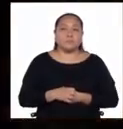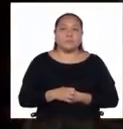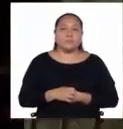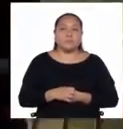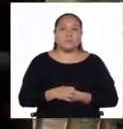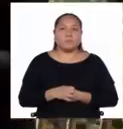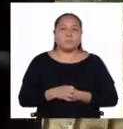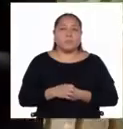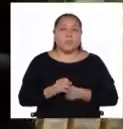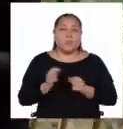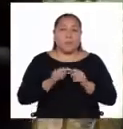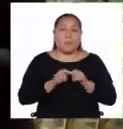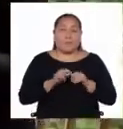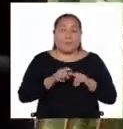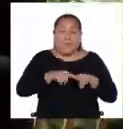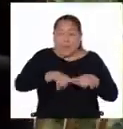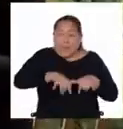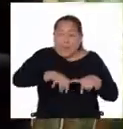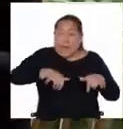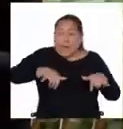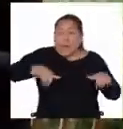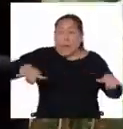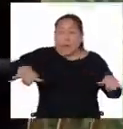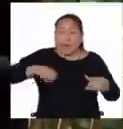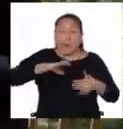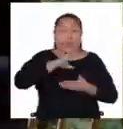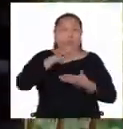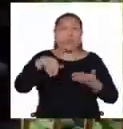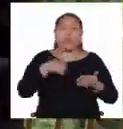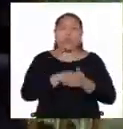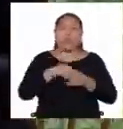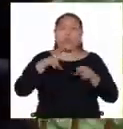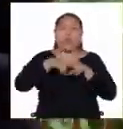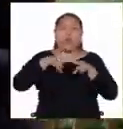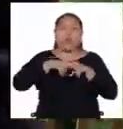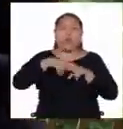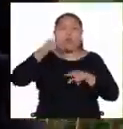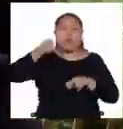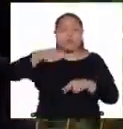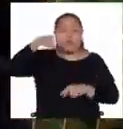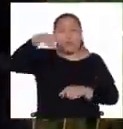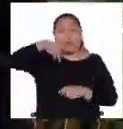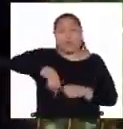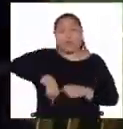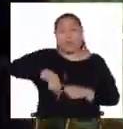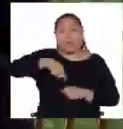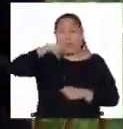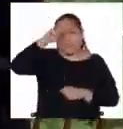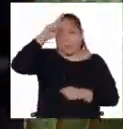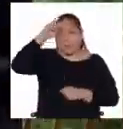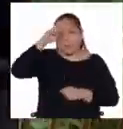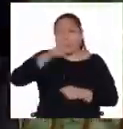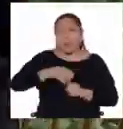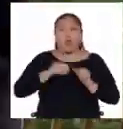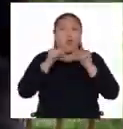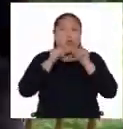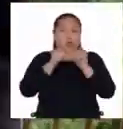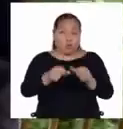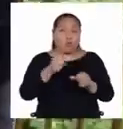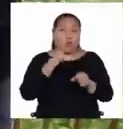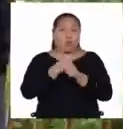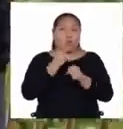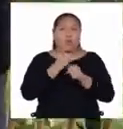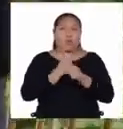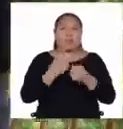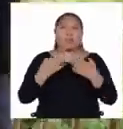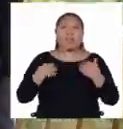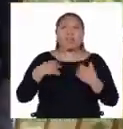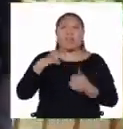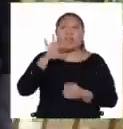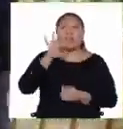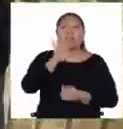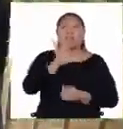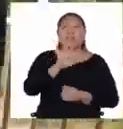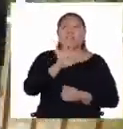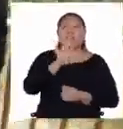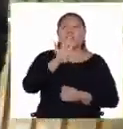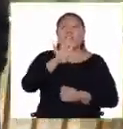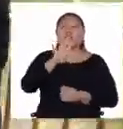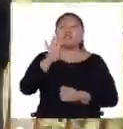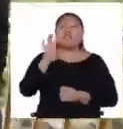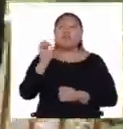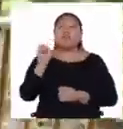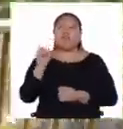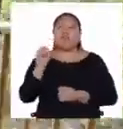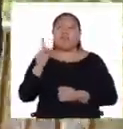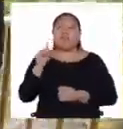El más extenso de todos los ferrocarriles construidos en nuestro país sigue en funcionamiento y tiene 940